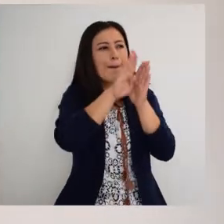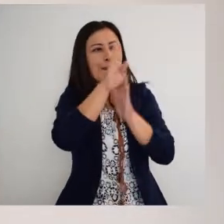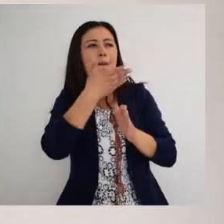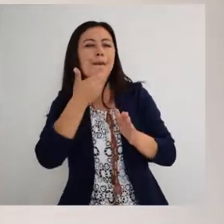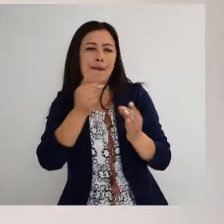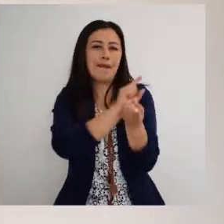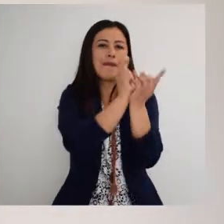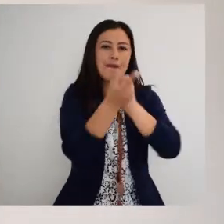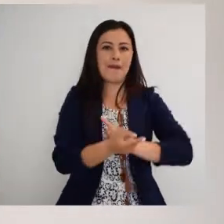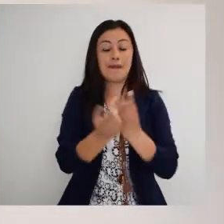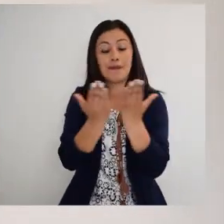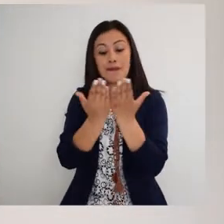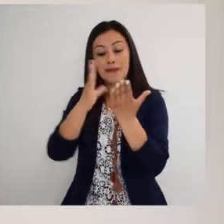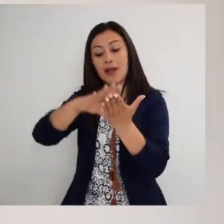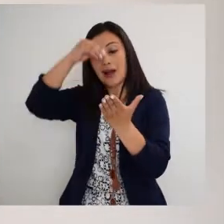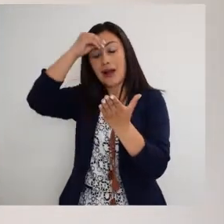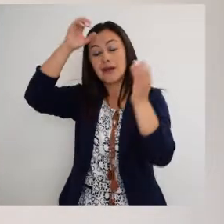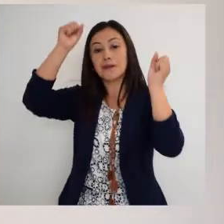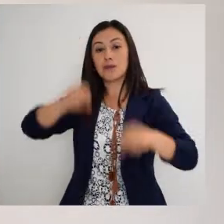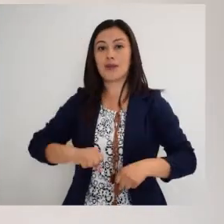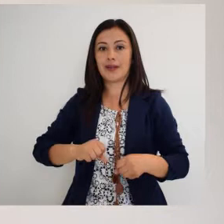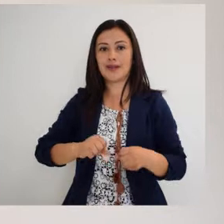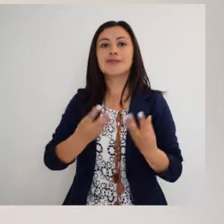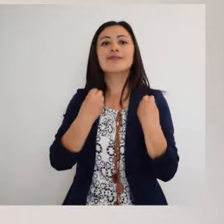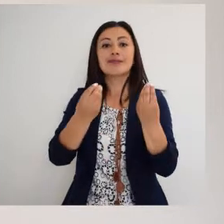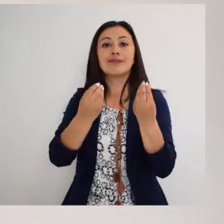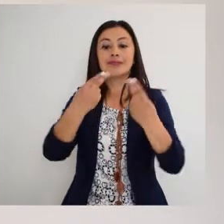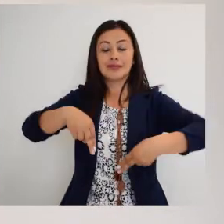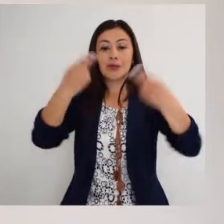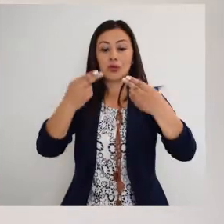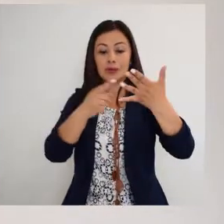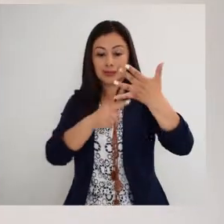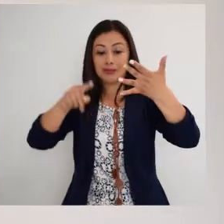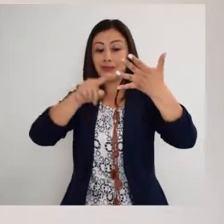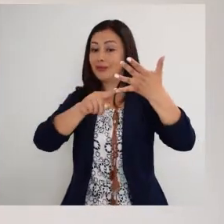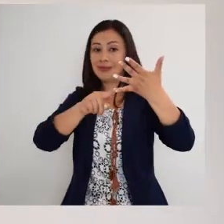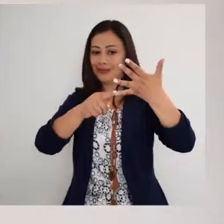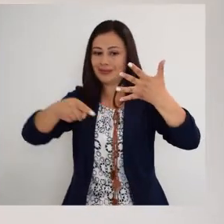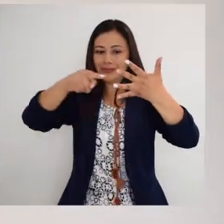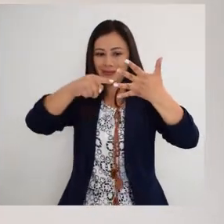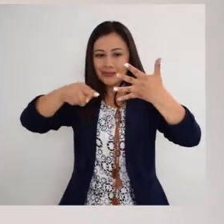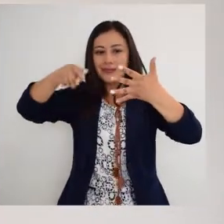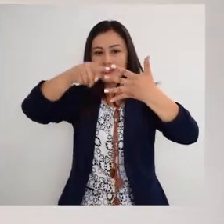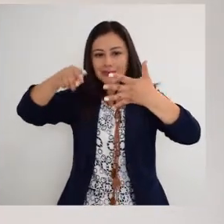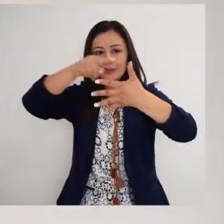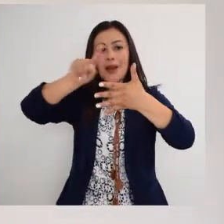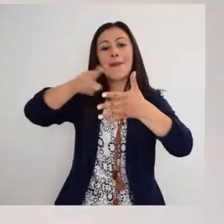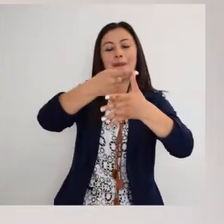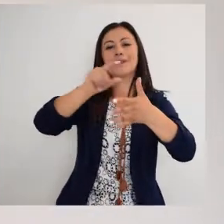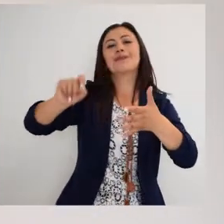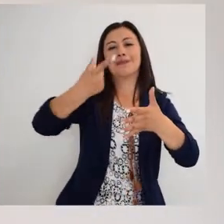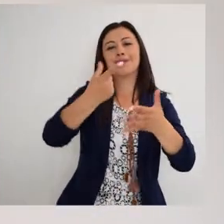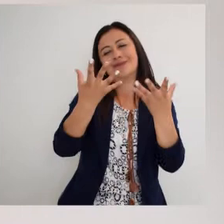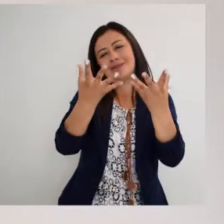que mejorar un poquitico para poder llegar a ser primeros y definitivamente en qué debemos esforzarnos más para